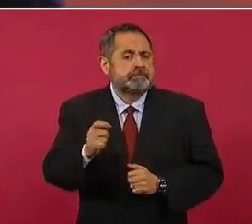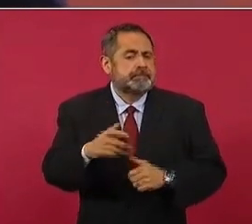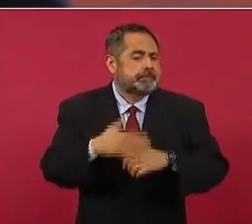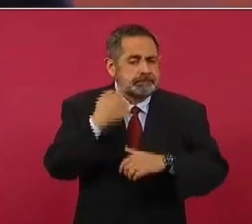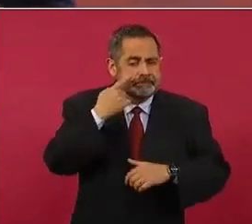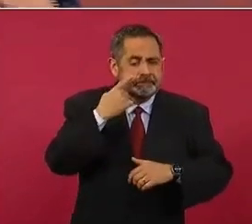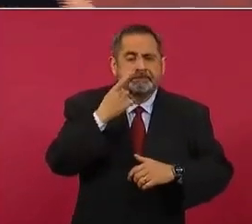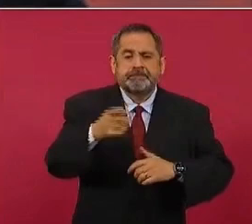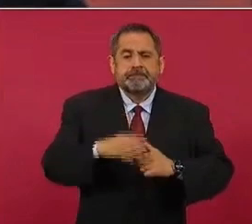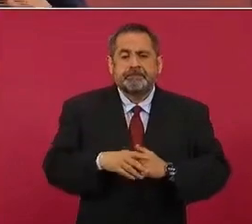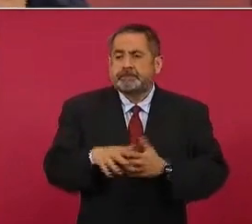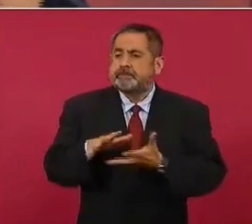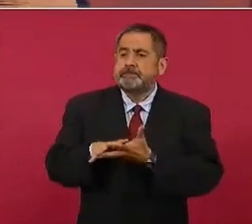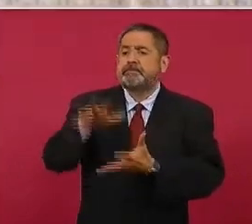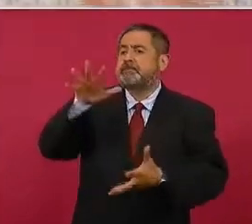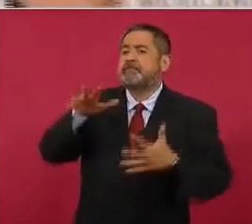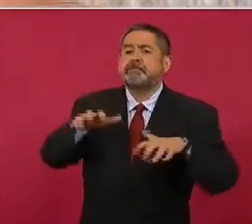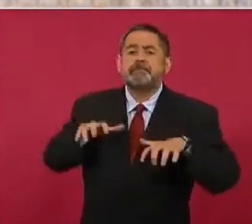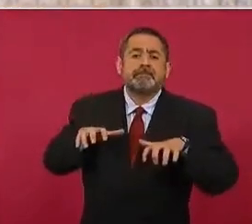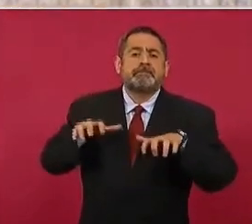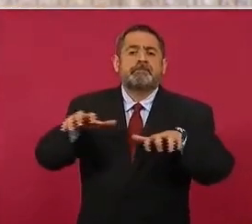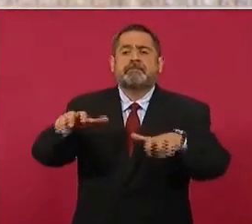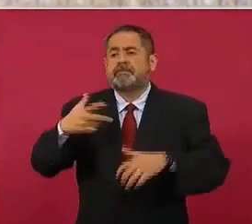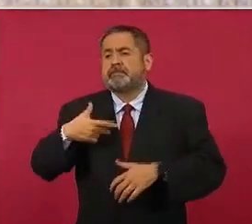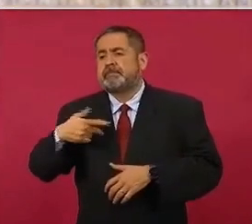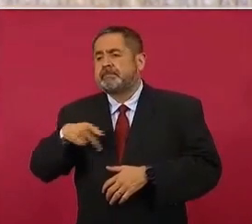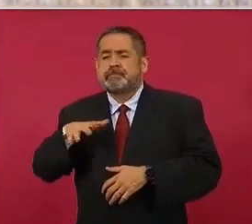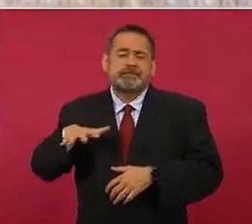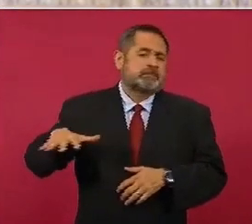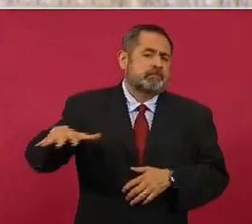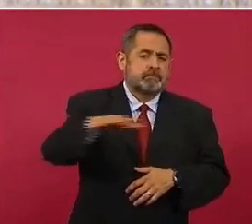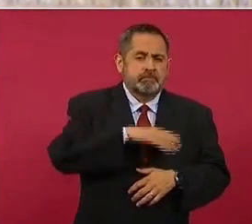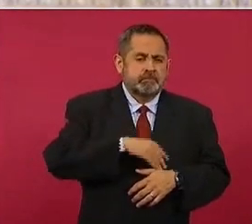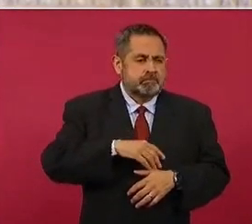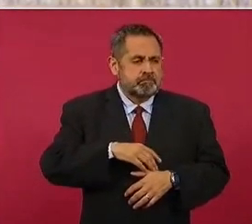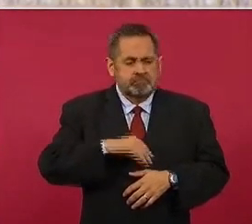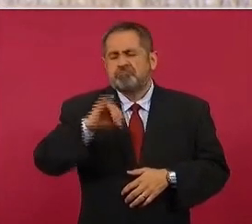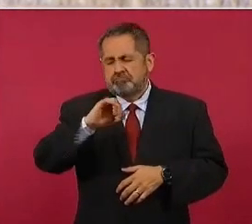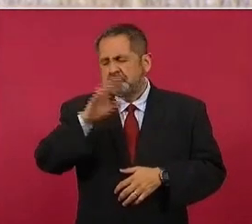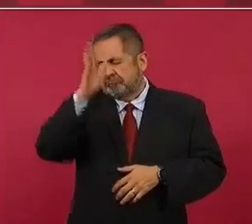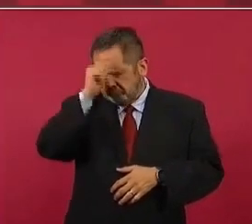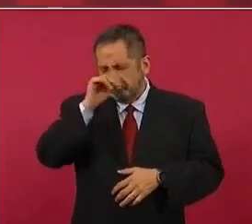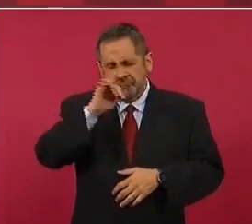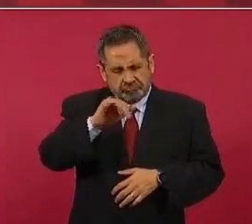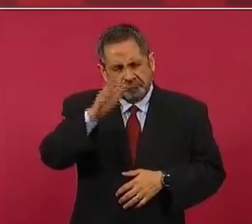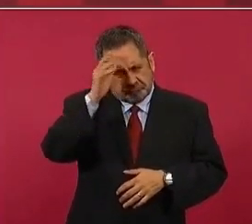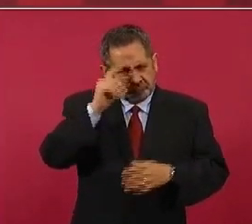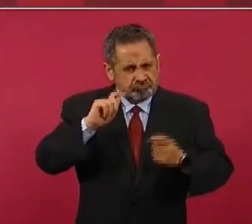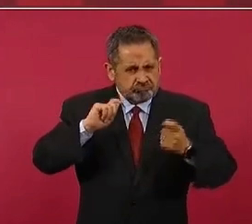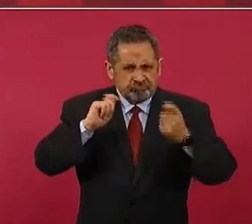porque la mayoría de nuestro pueblo está a favor del cambio,